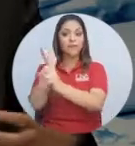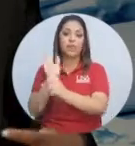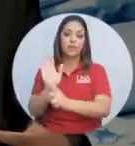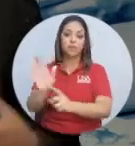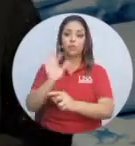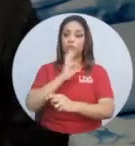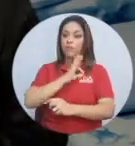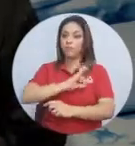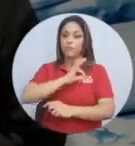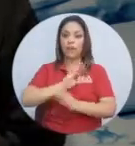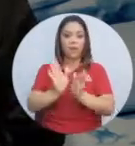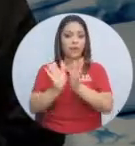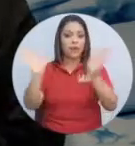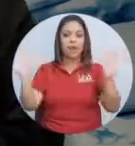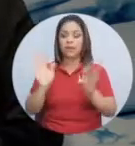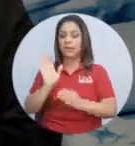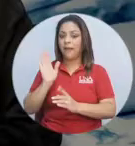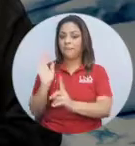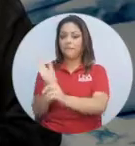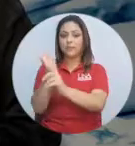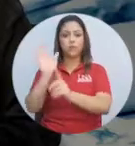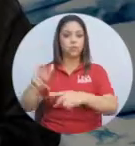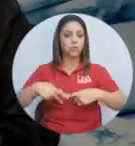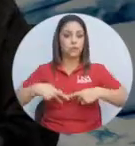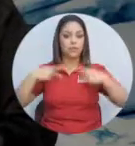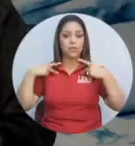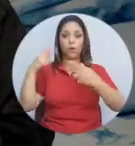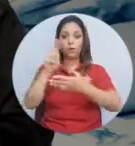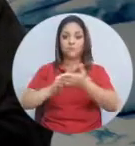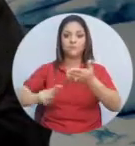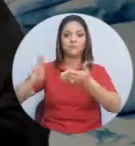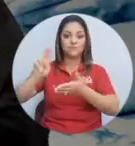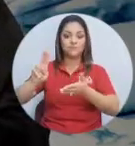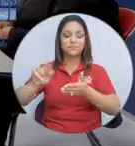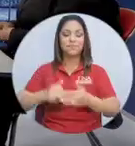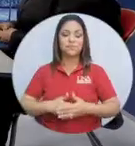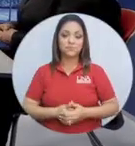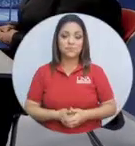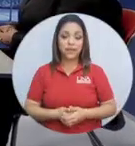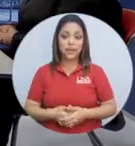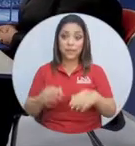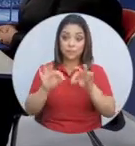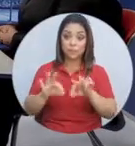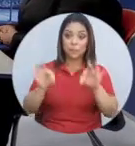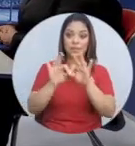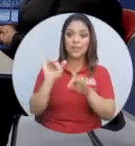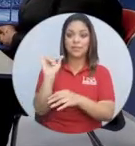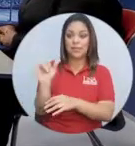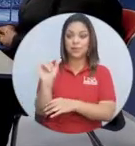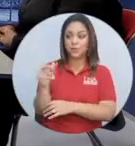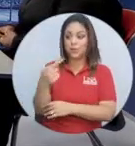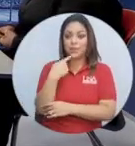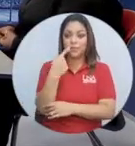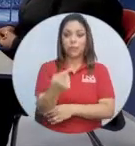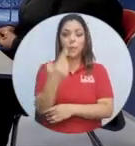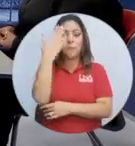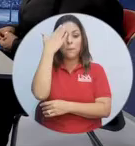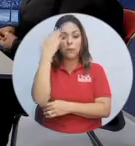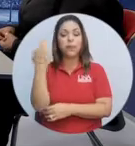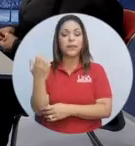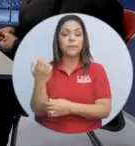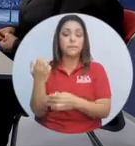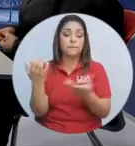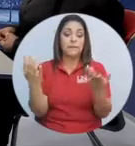su bienestar general y en su vida universitaria. Muy importante eso que usted mencionaba porque tal vez por la forma en que